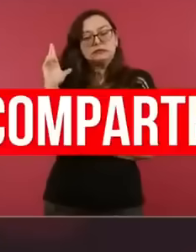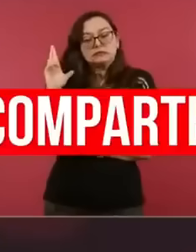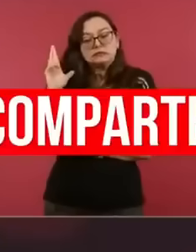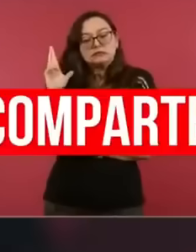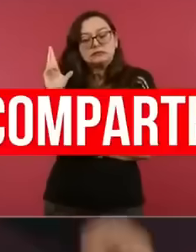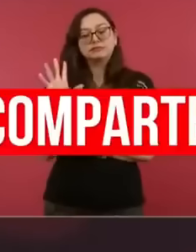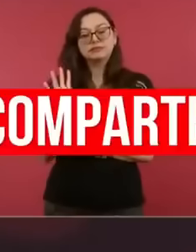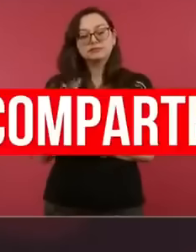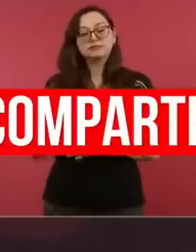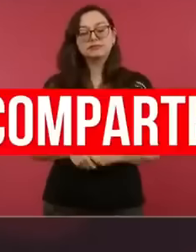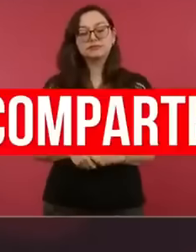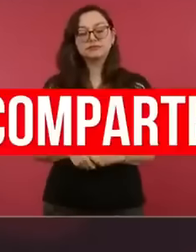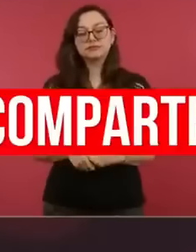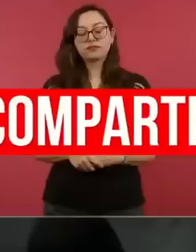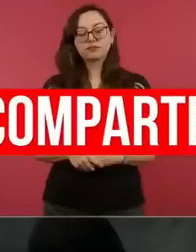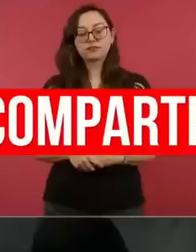Pues,